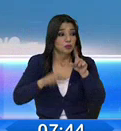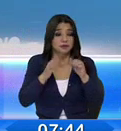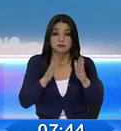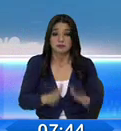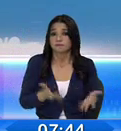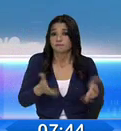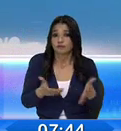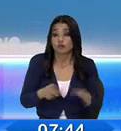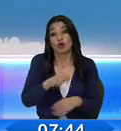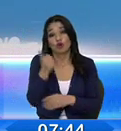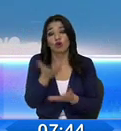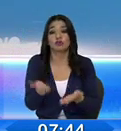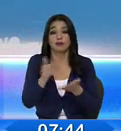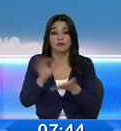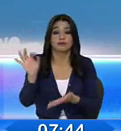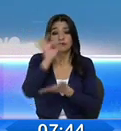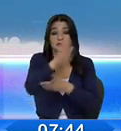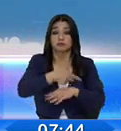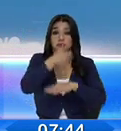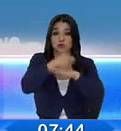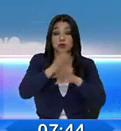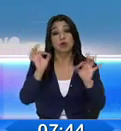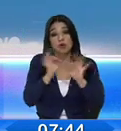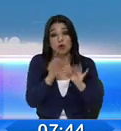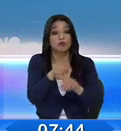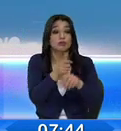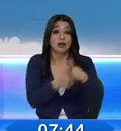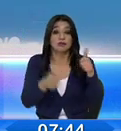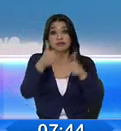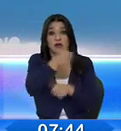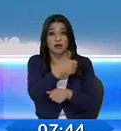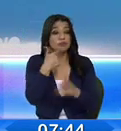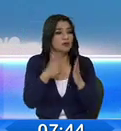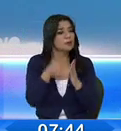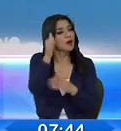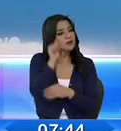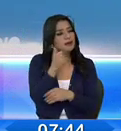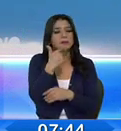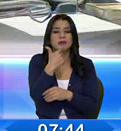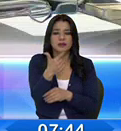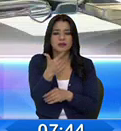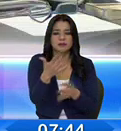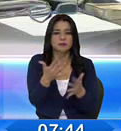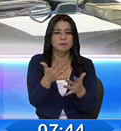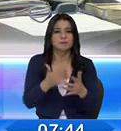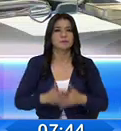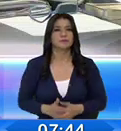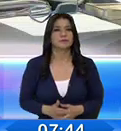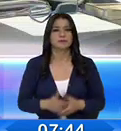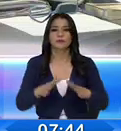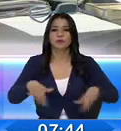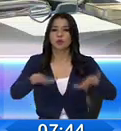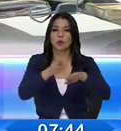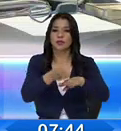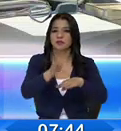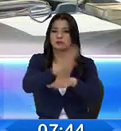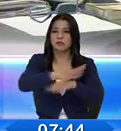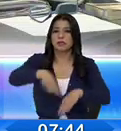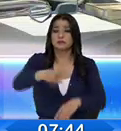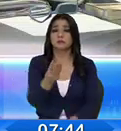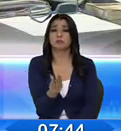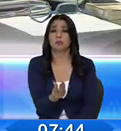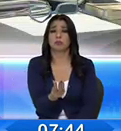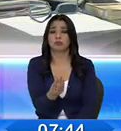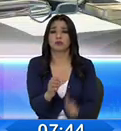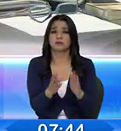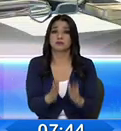otros irán a la reelección otros dejarán a sus alternos el día de ayer me decían que había no había cuatro que habían pocos asambleístas